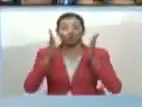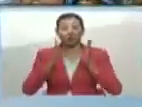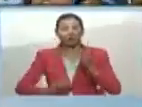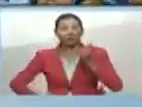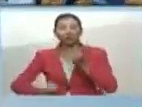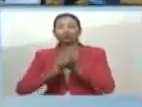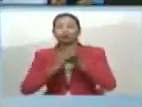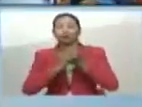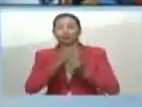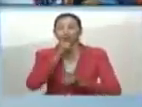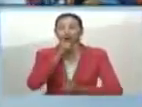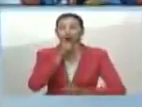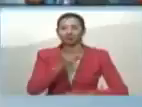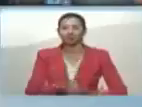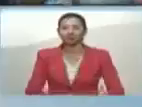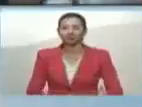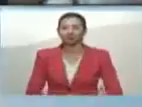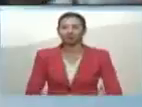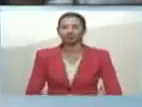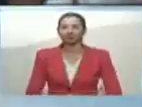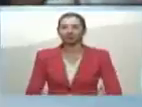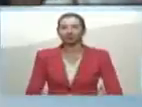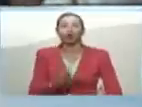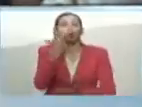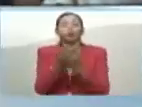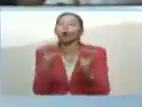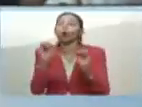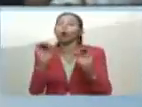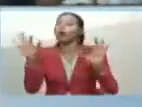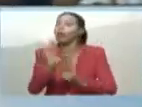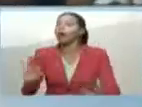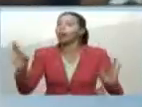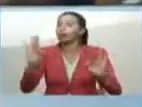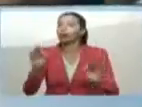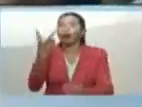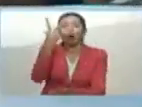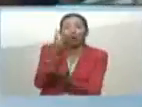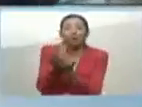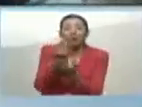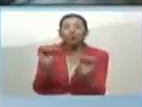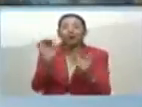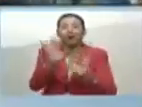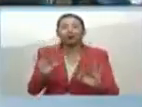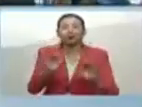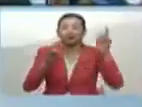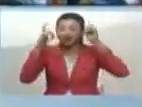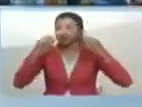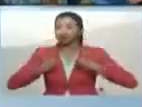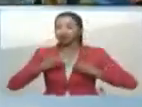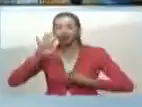Maduro. Yasmely. Comuna. Comuna. Chávez vive.